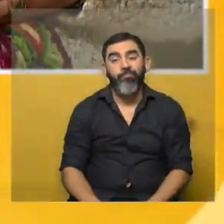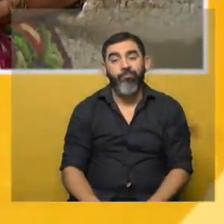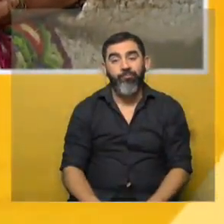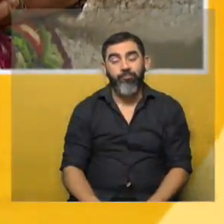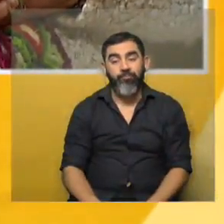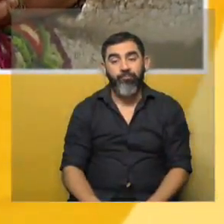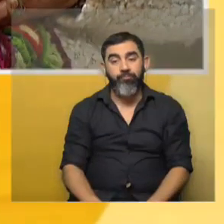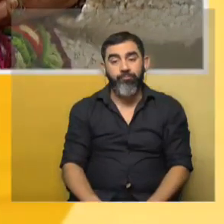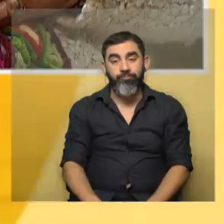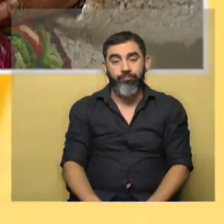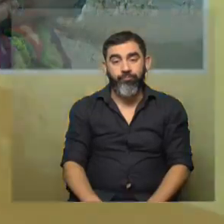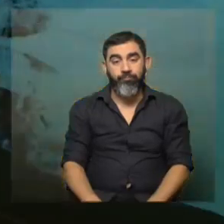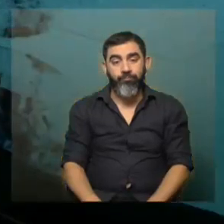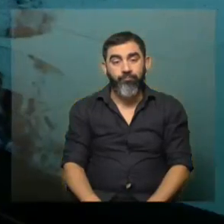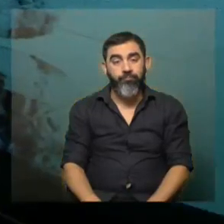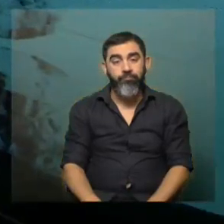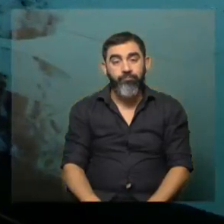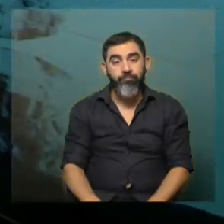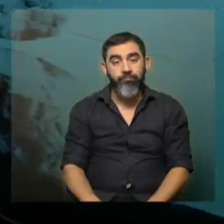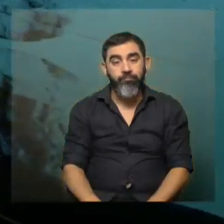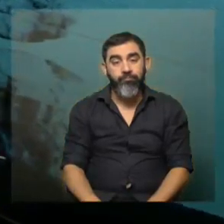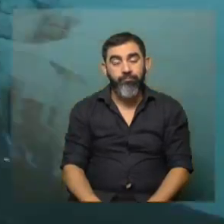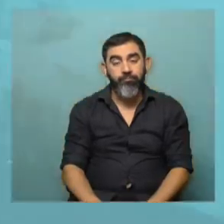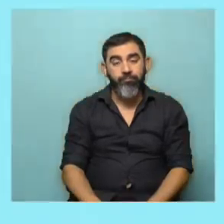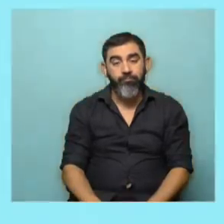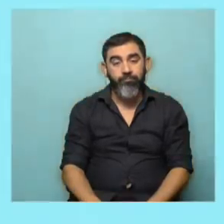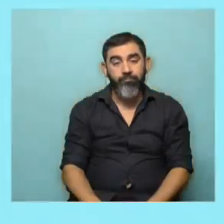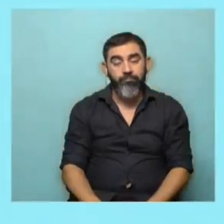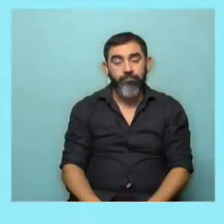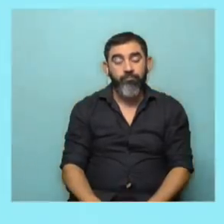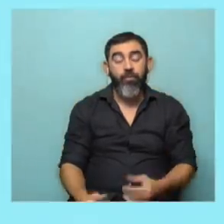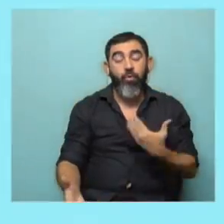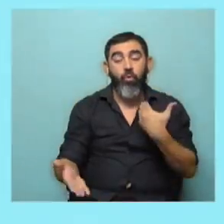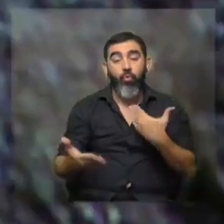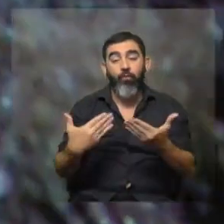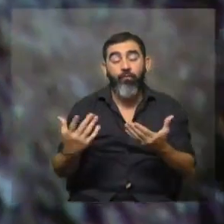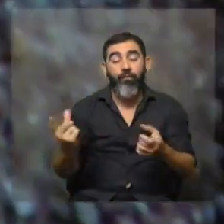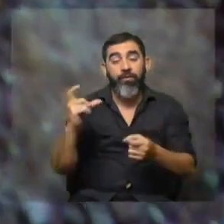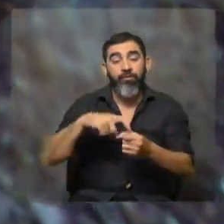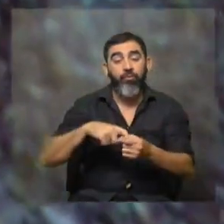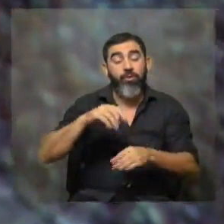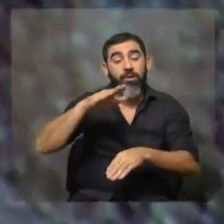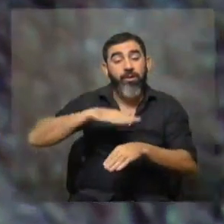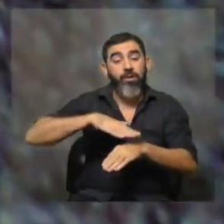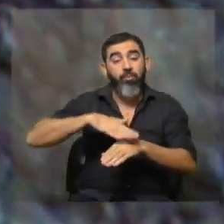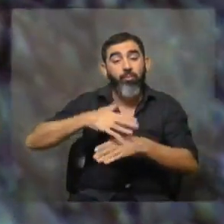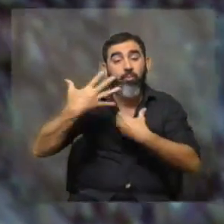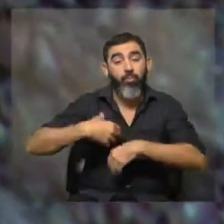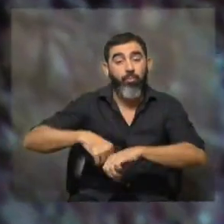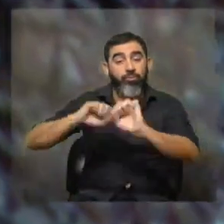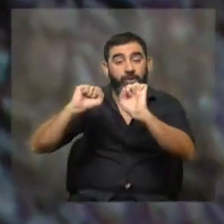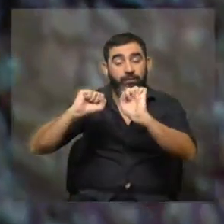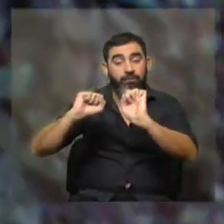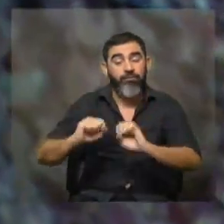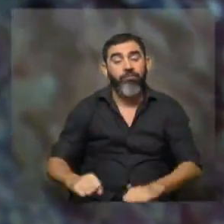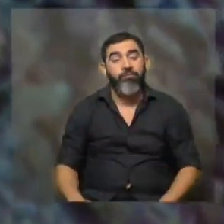Paleozoico. Vamos a incorporar virtualmente a esta conversación al responsable de los hallazgos, ¿no? Porque en